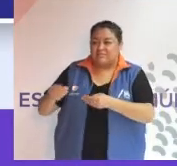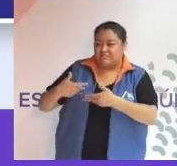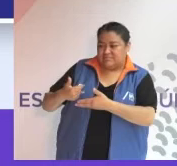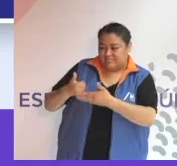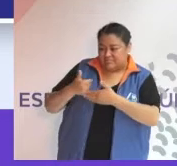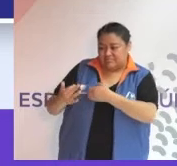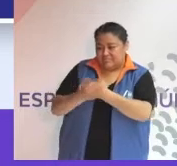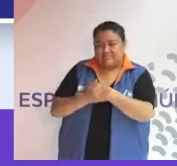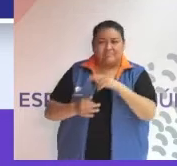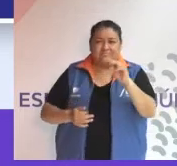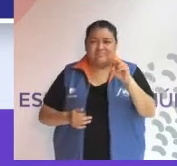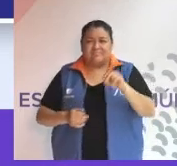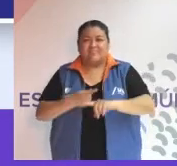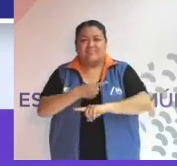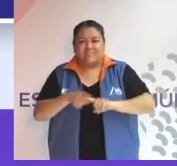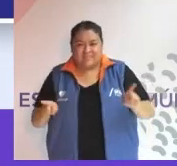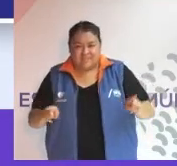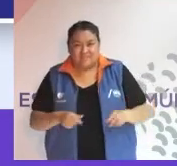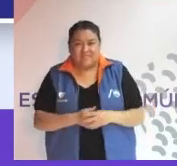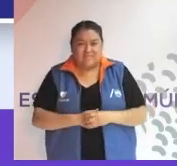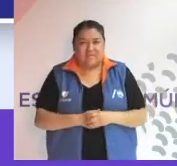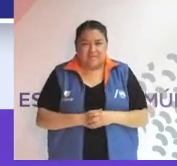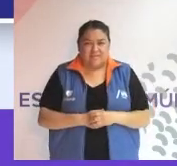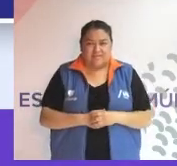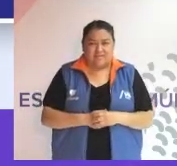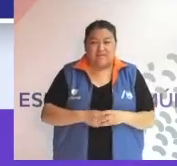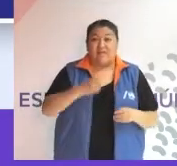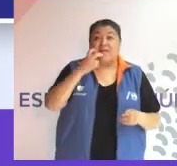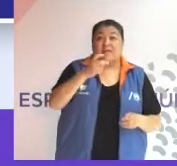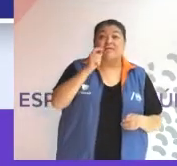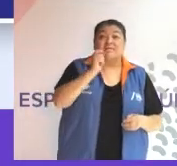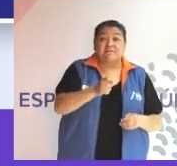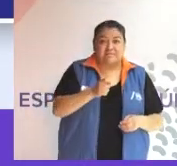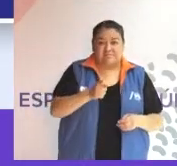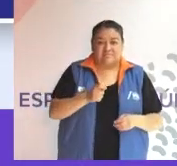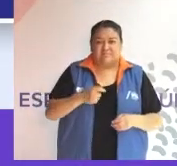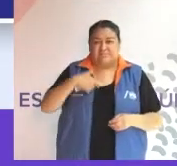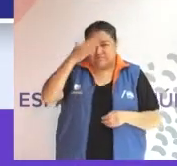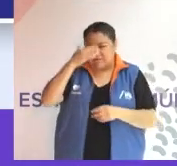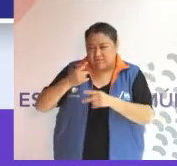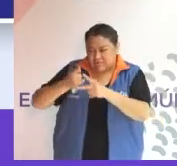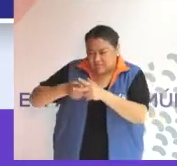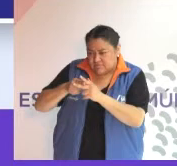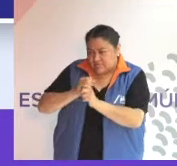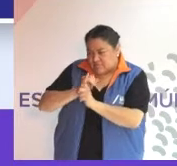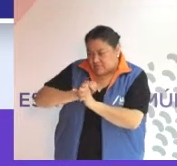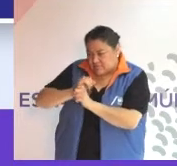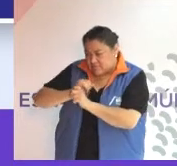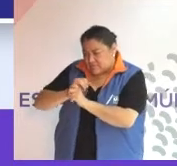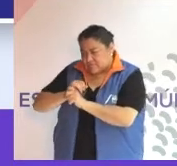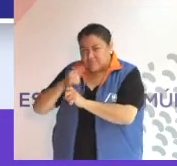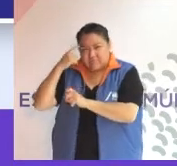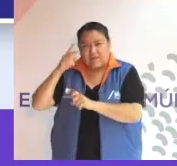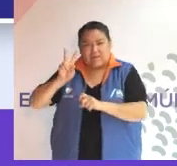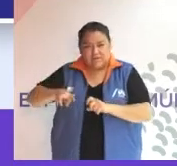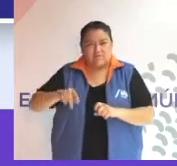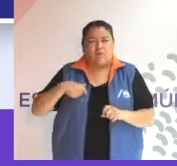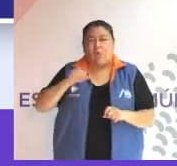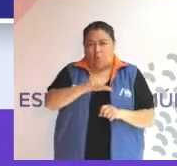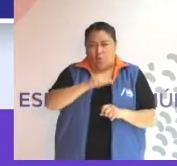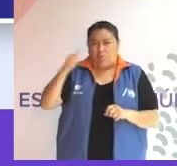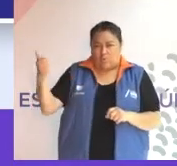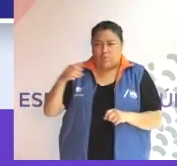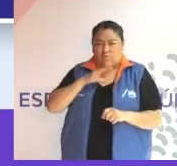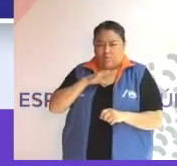sea. Entonces, eso es importante. Creo que es una base de datos, que me pediste datos, para ver si es cierto. Hacemos otras cosas